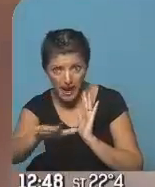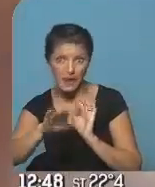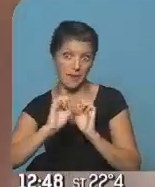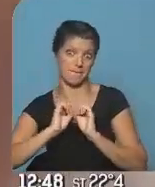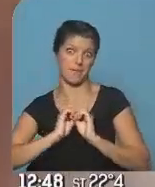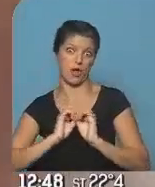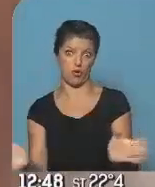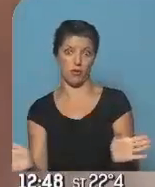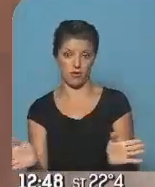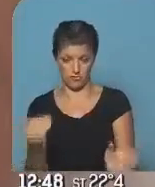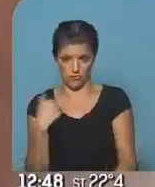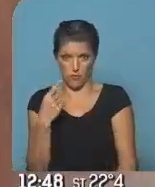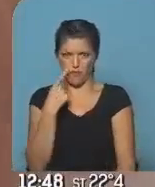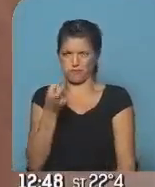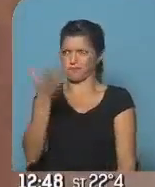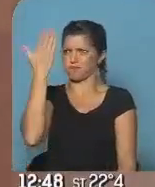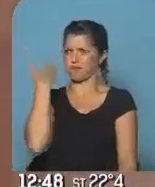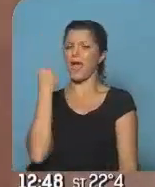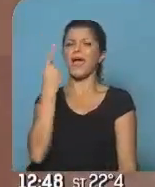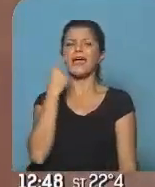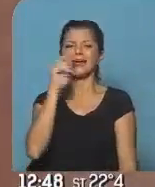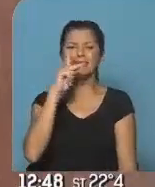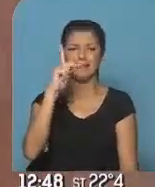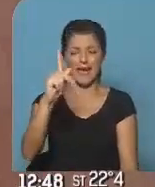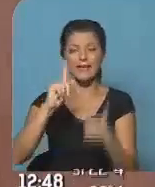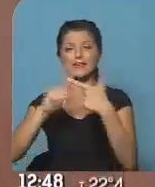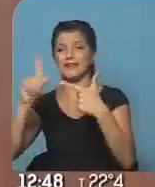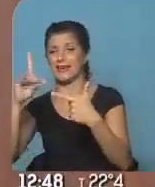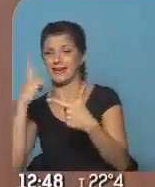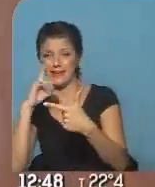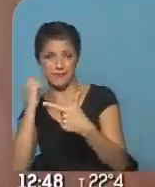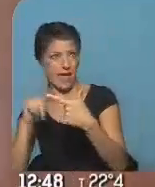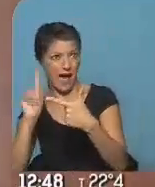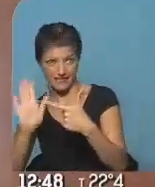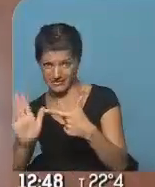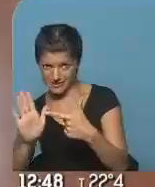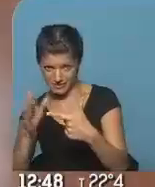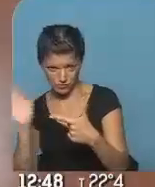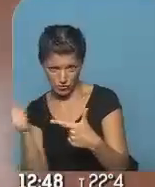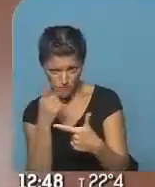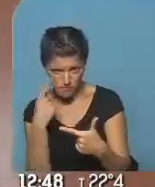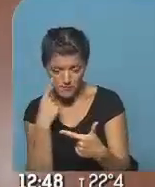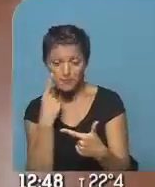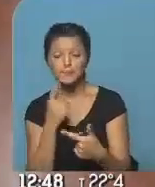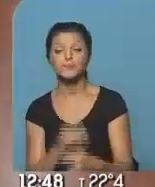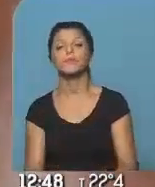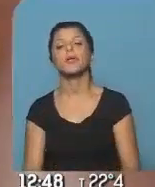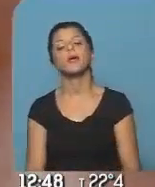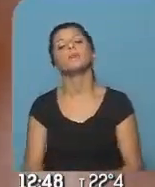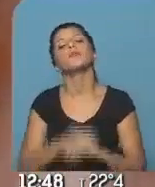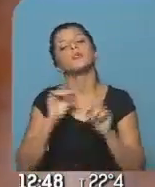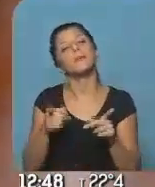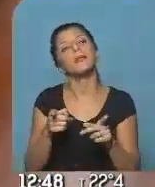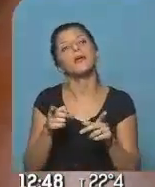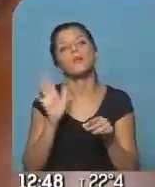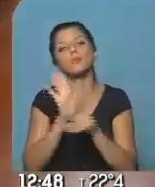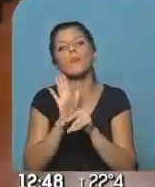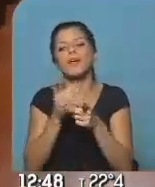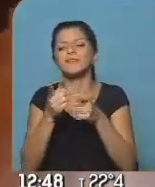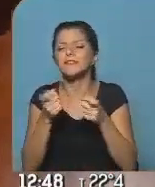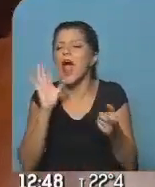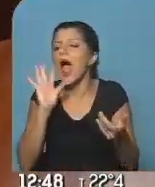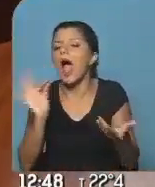digamos, ¿no? Lo vimos en Irak y lo vimos en Libia. Y al mismo tiempo, esta necesidad de hacer algo, ¿no? De hacer algo. Me parece que